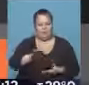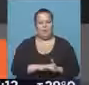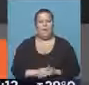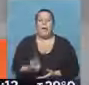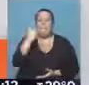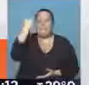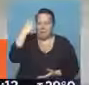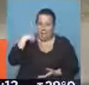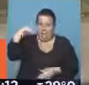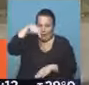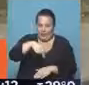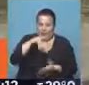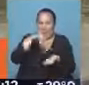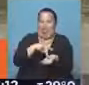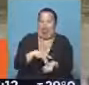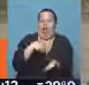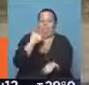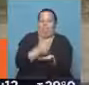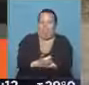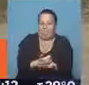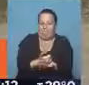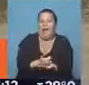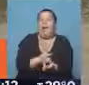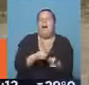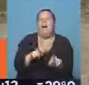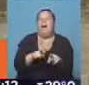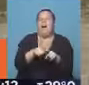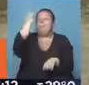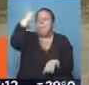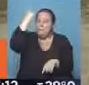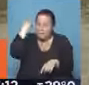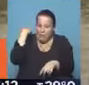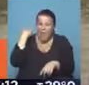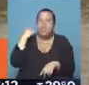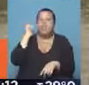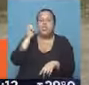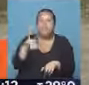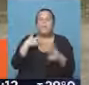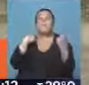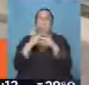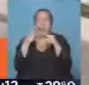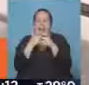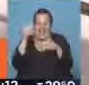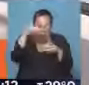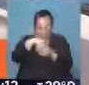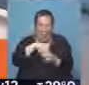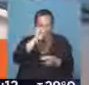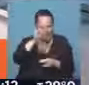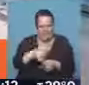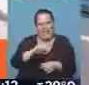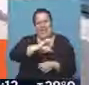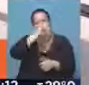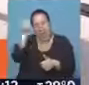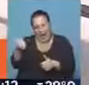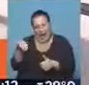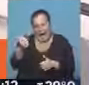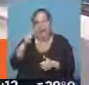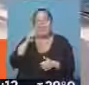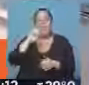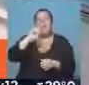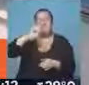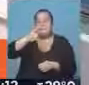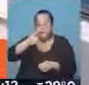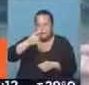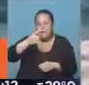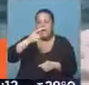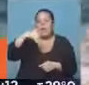primera vez que lo acompaño así, en cuerpo presente. La primera vez lo acompañé con película que ganó la primera